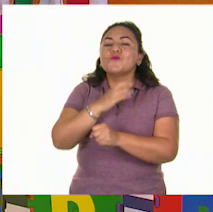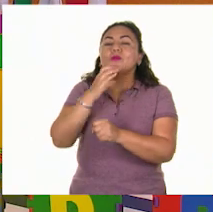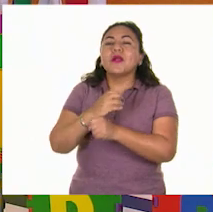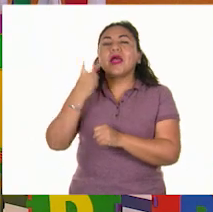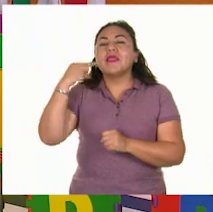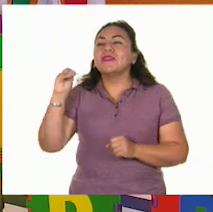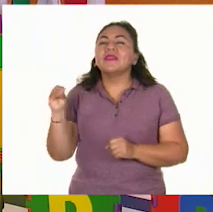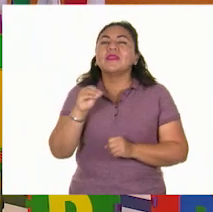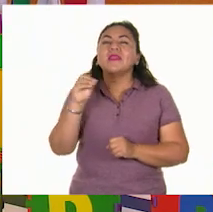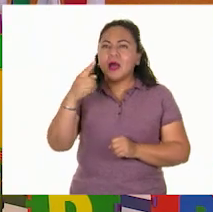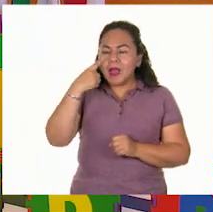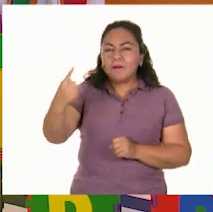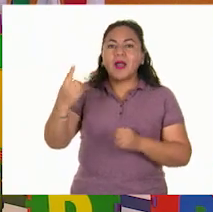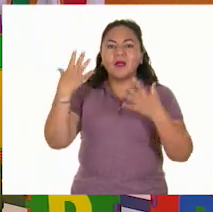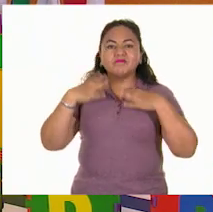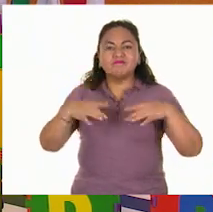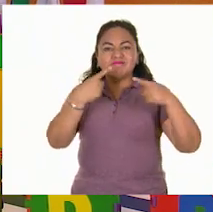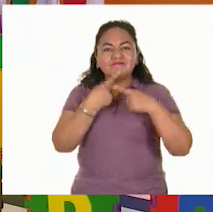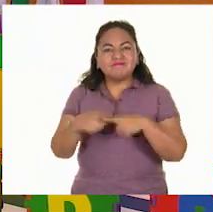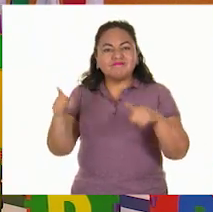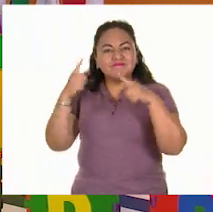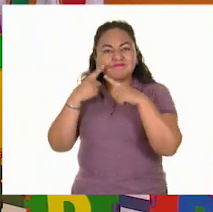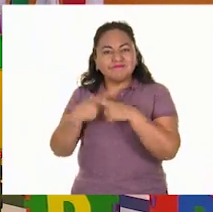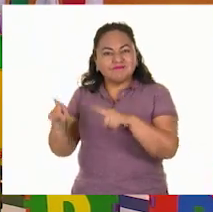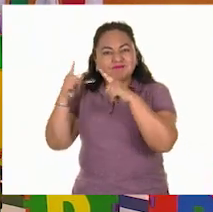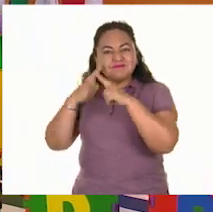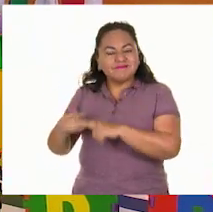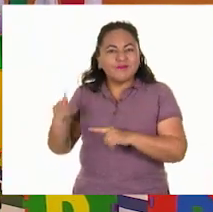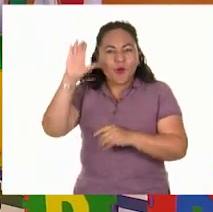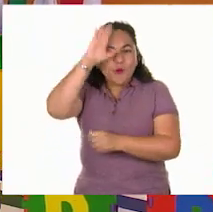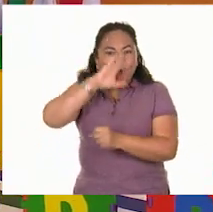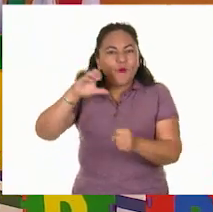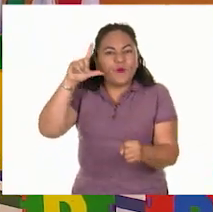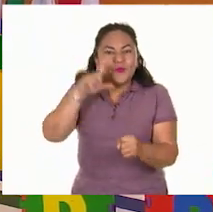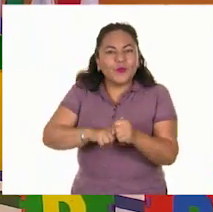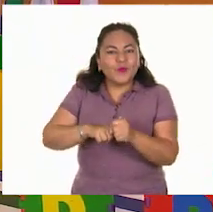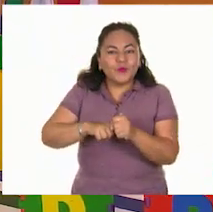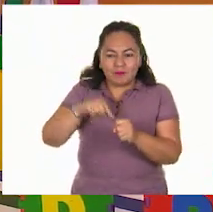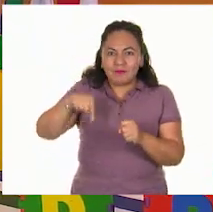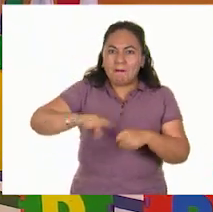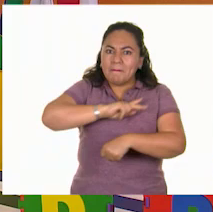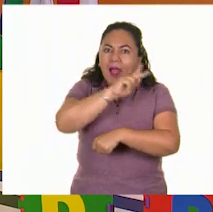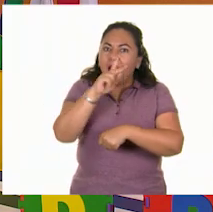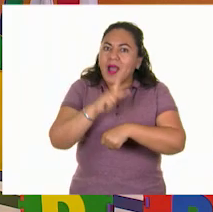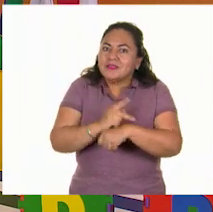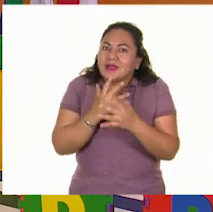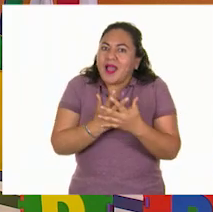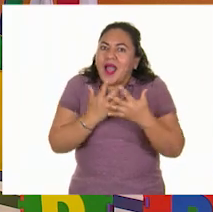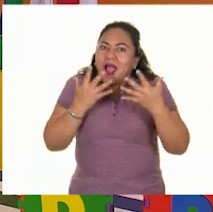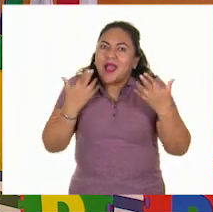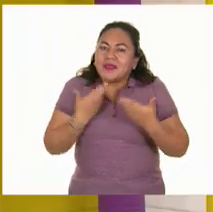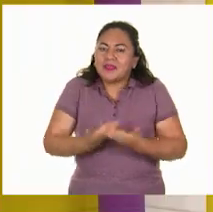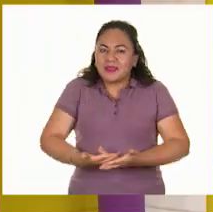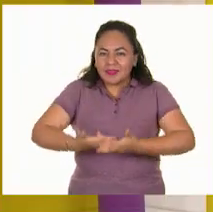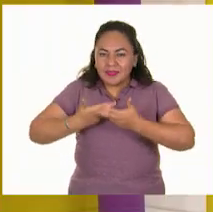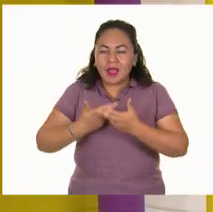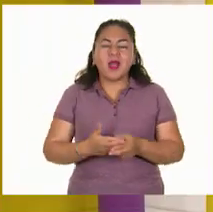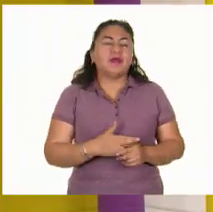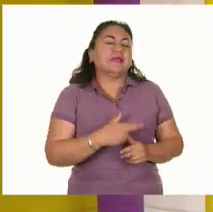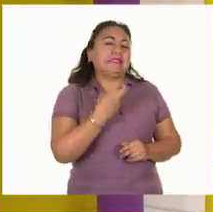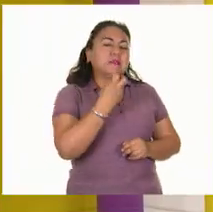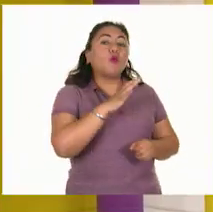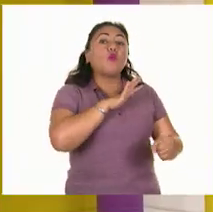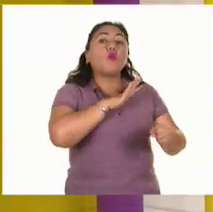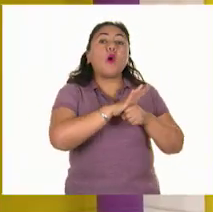los vestuarios de diferentes culturas de nuestro gran país. Claro, y es que depende de la